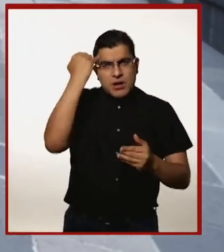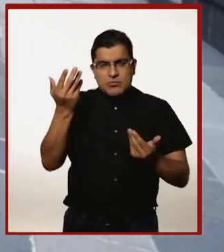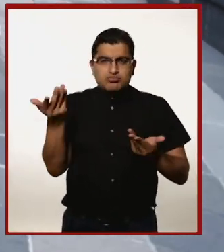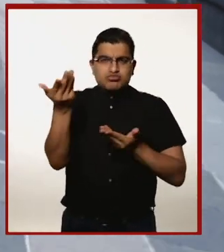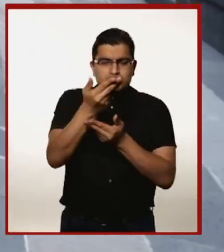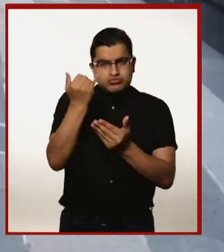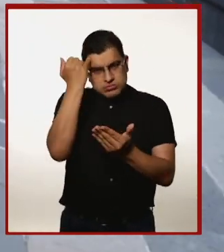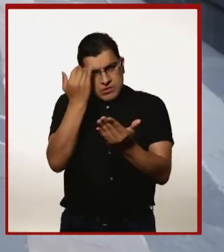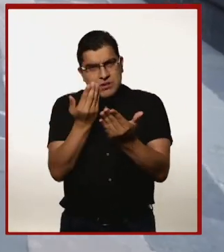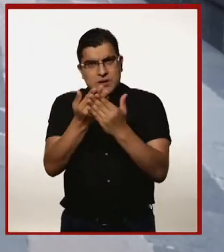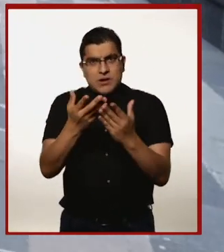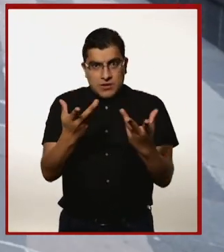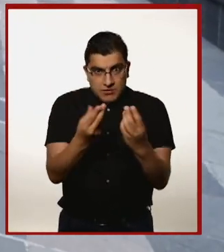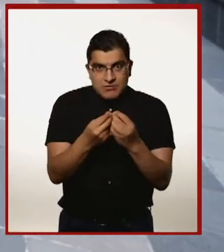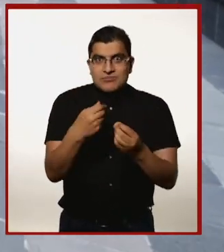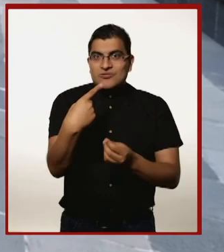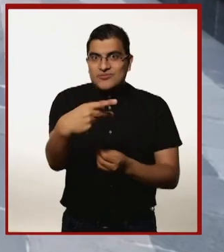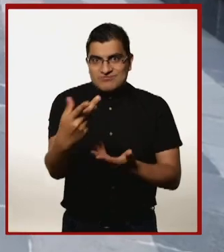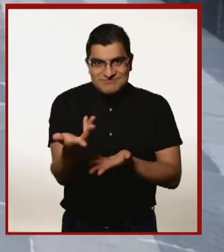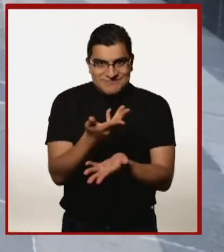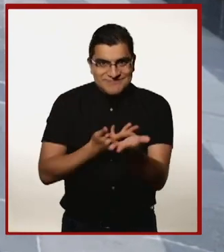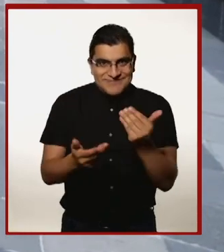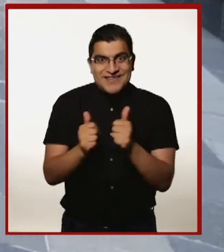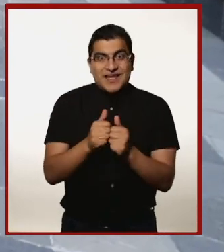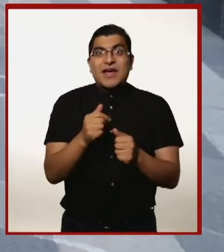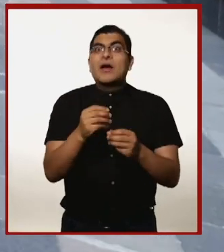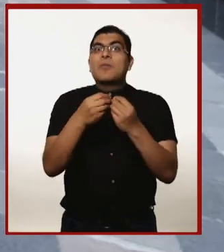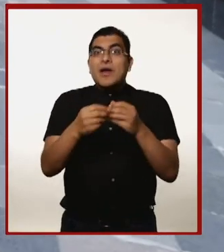y sugerencias. Haz este programa tuyo. A